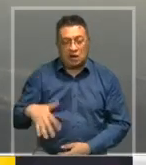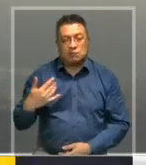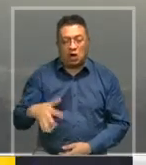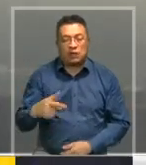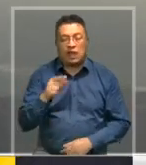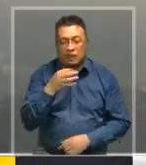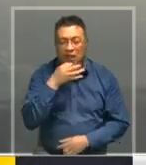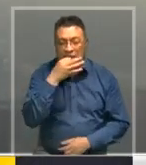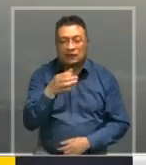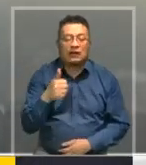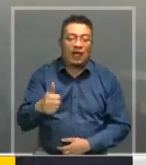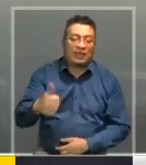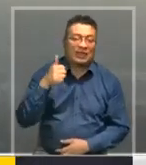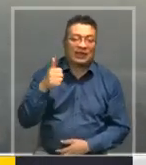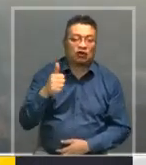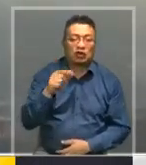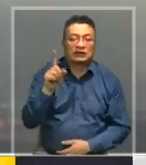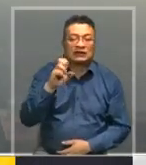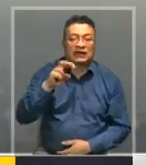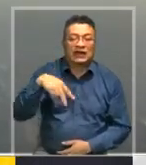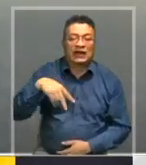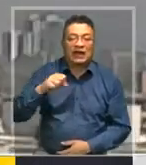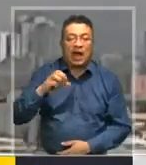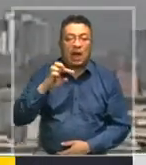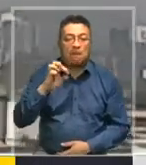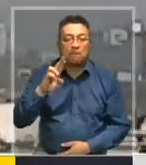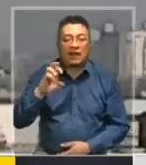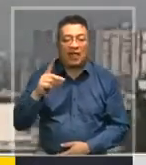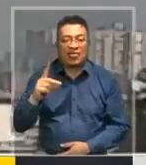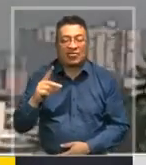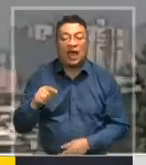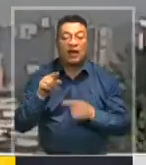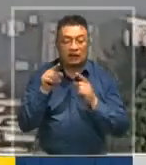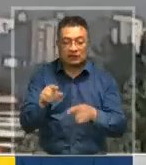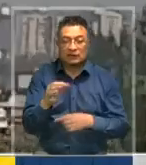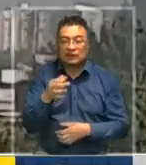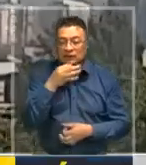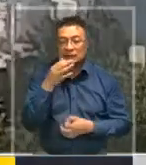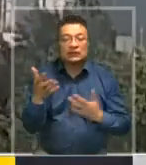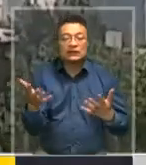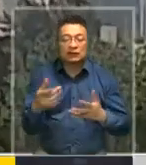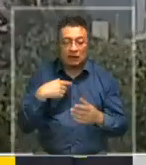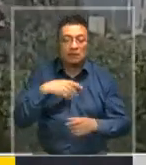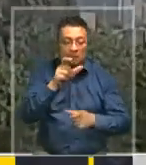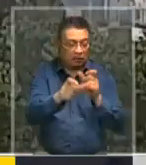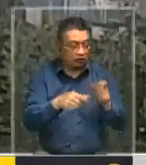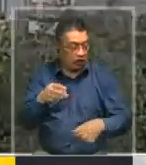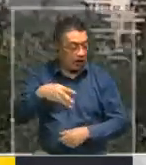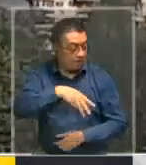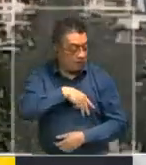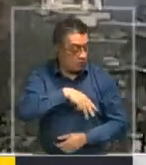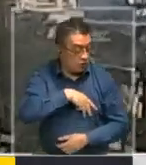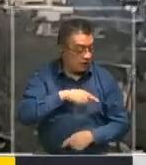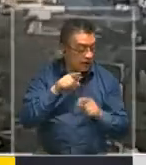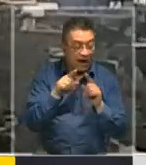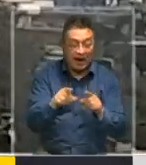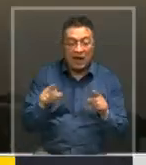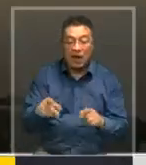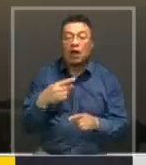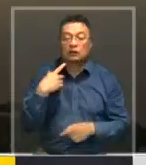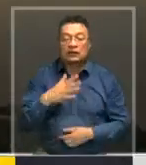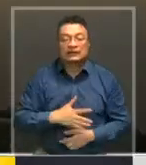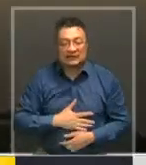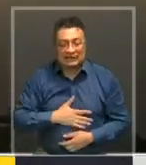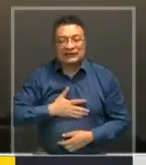lo que ha dicho el director de SENAPRED lo que tiene que ver con la gente que está en la región metropolitana, en el centro. Ustedes lo sienten en el estudio, lo